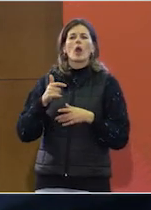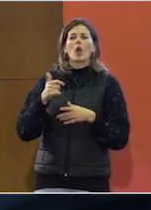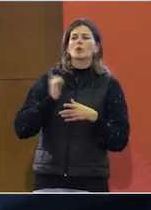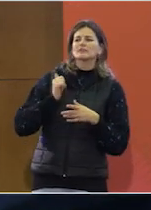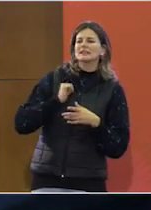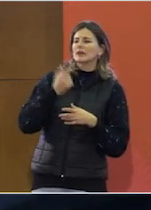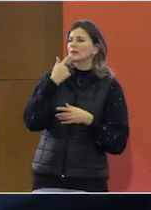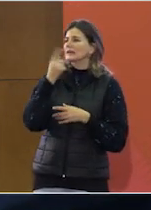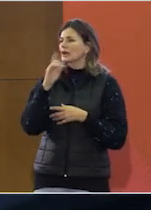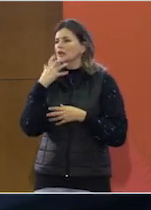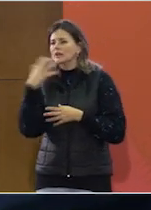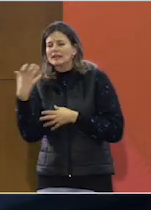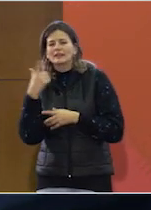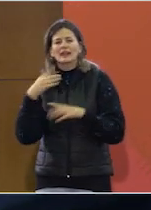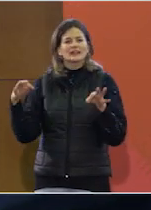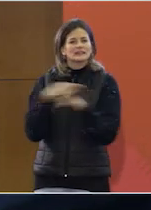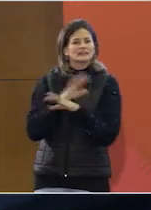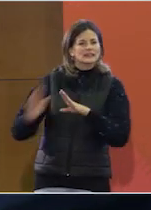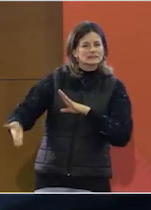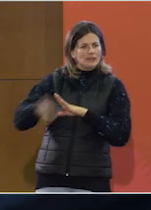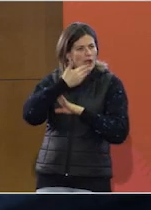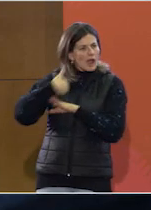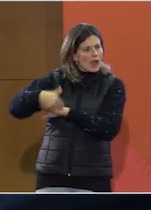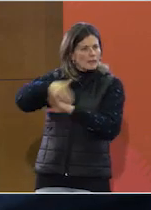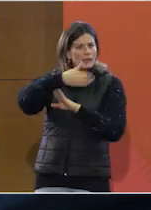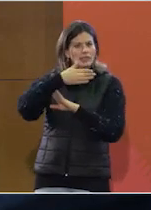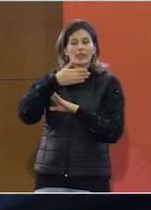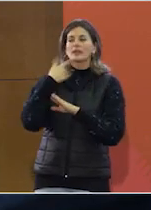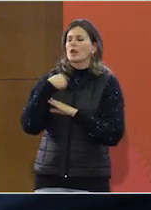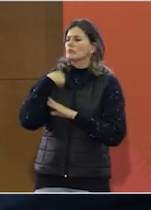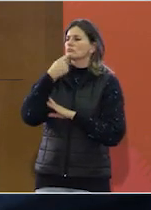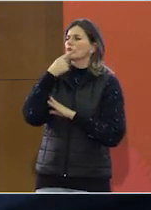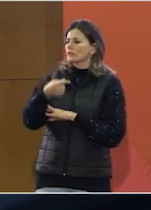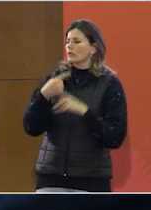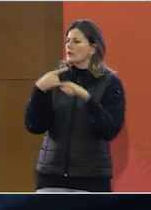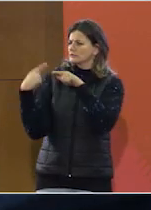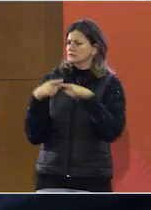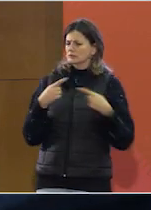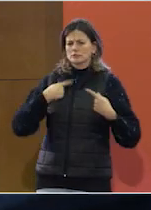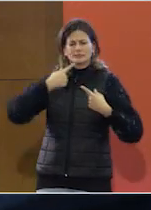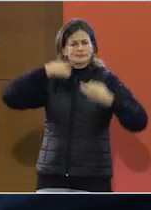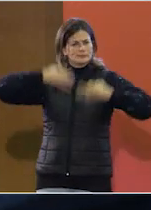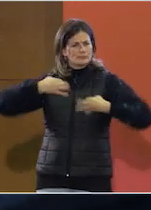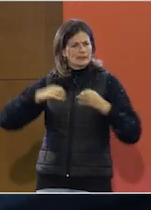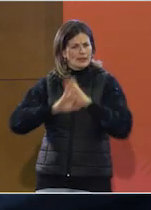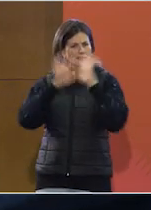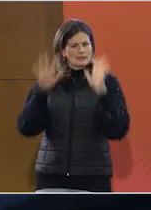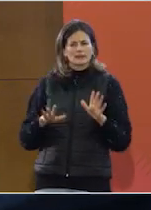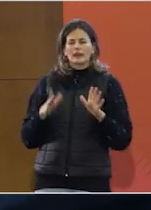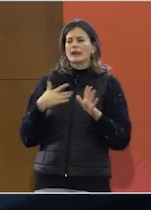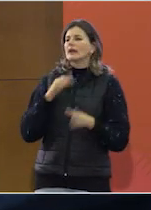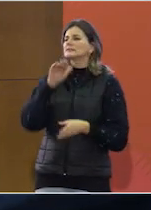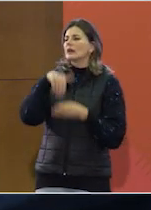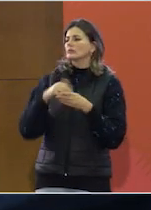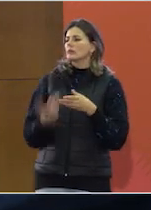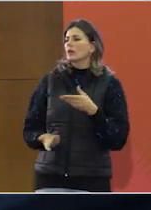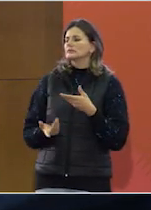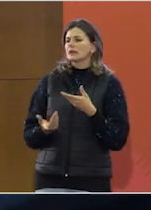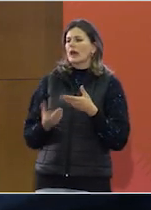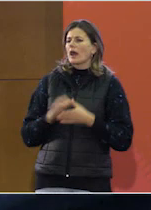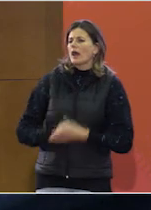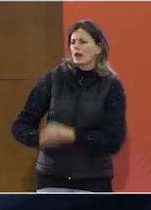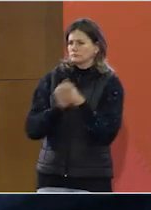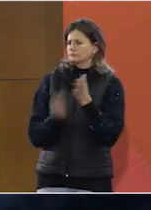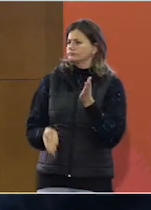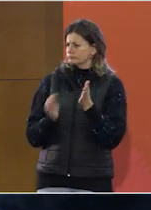grita, que no se envuelve en banderas, pero que dice las verdades susurrándolas, que es el voto de la reconciliación. Y el voto de la